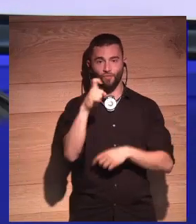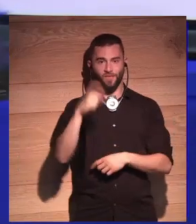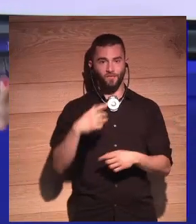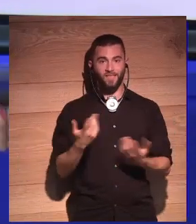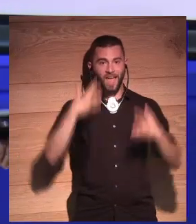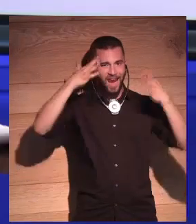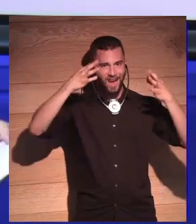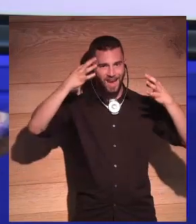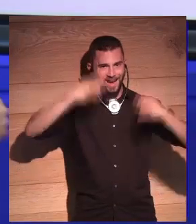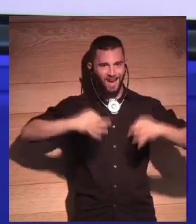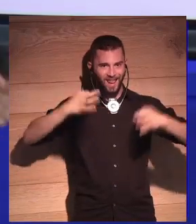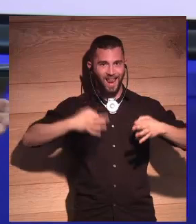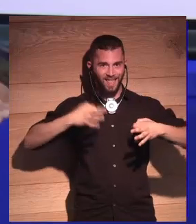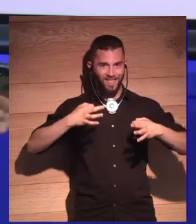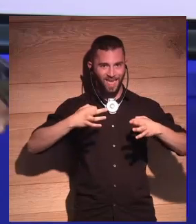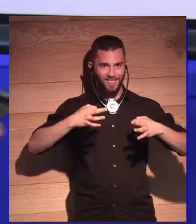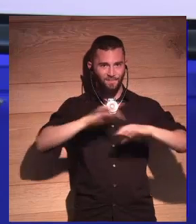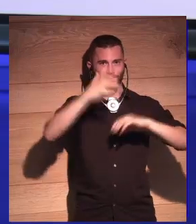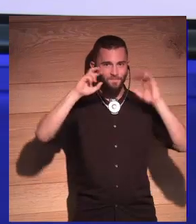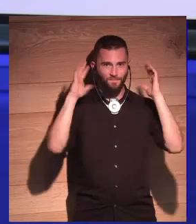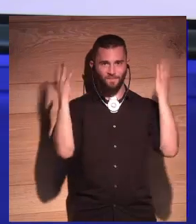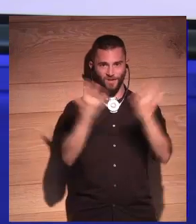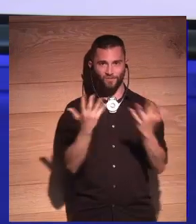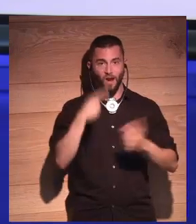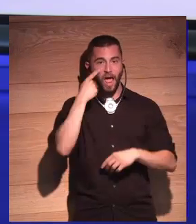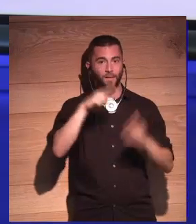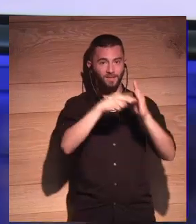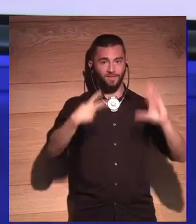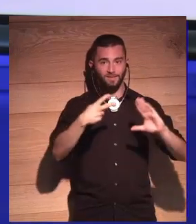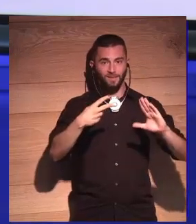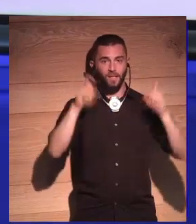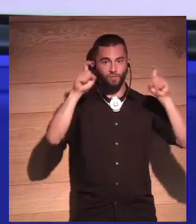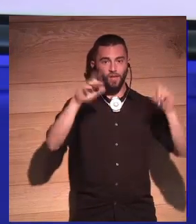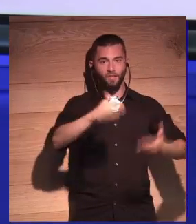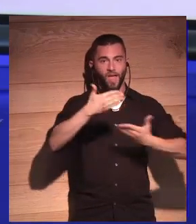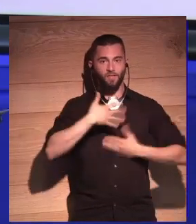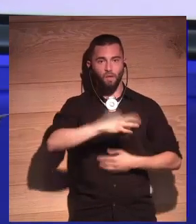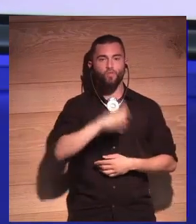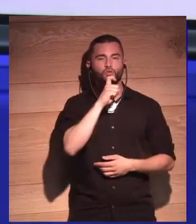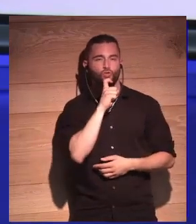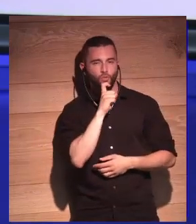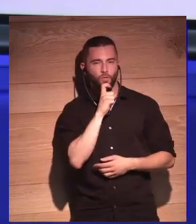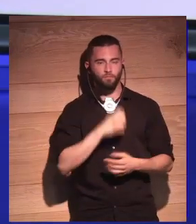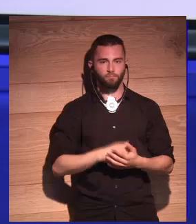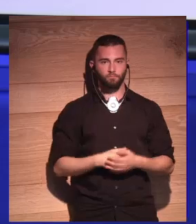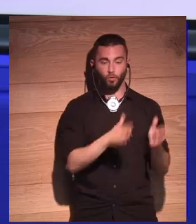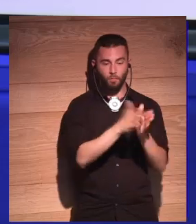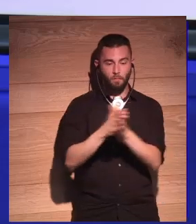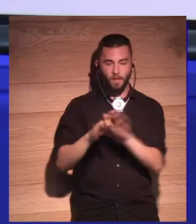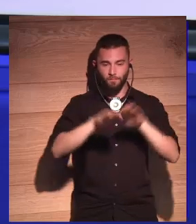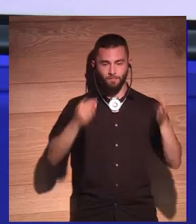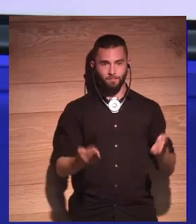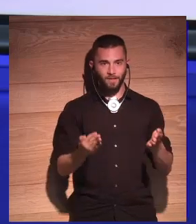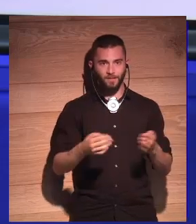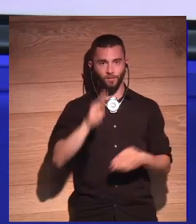virtual. Entonces, bueno, vamos a ver cómo estas tecnologías pueden ayudarnos en la educación, con mis compañeros de mesa, que